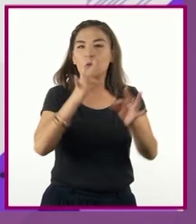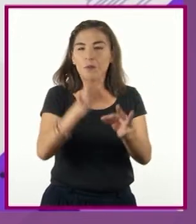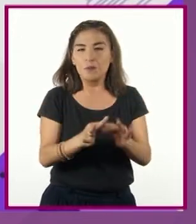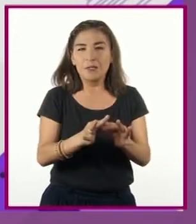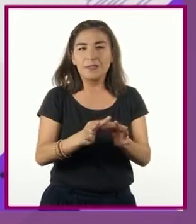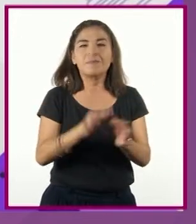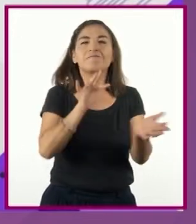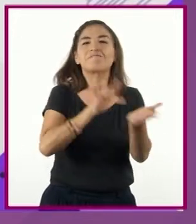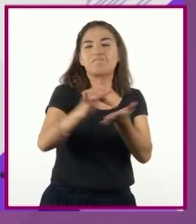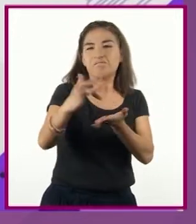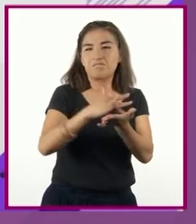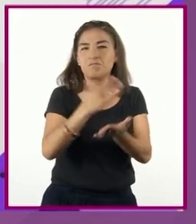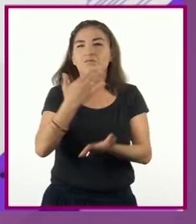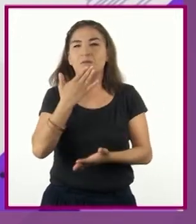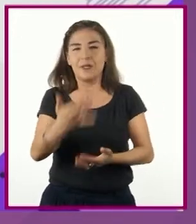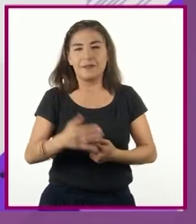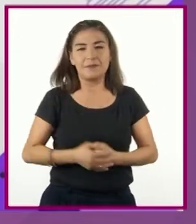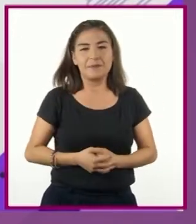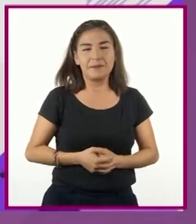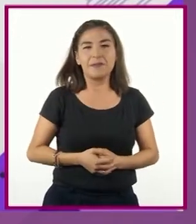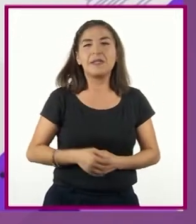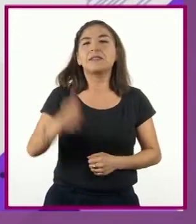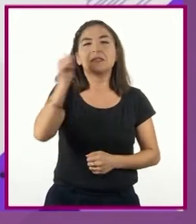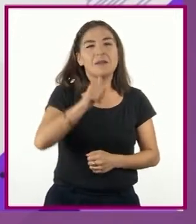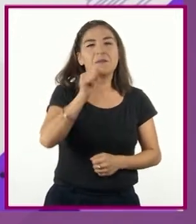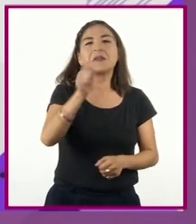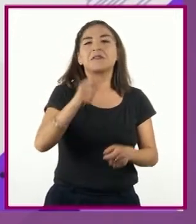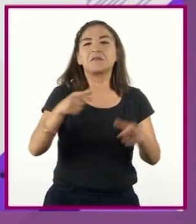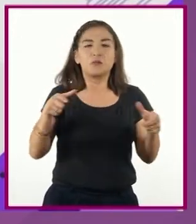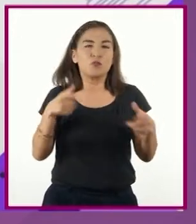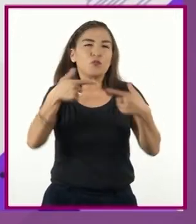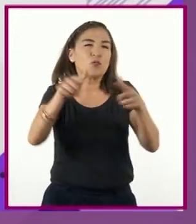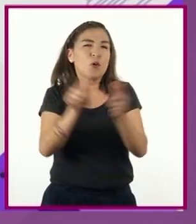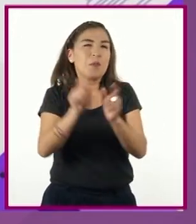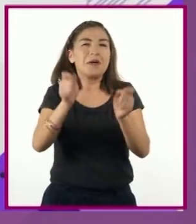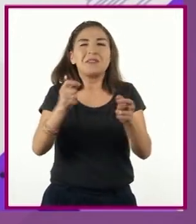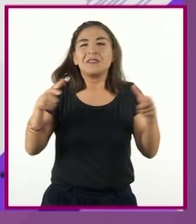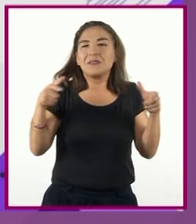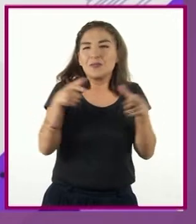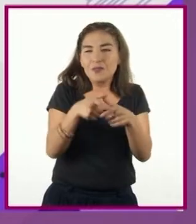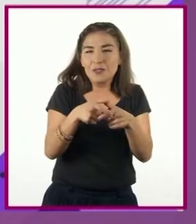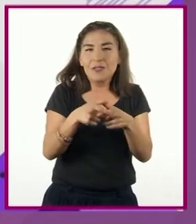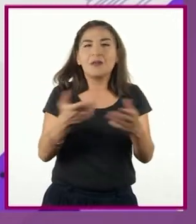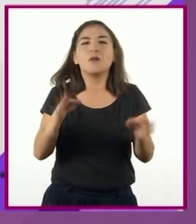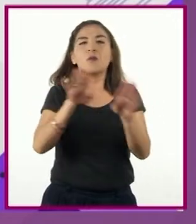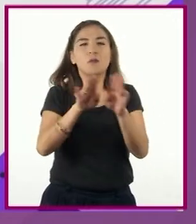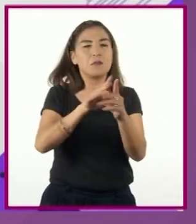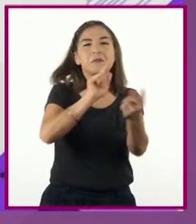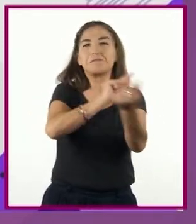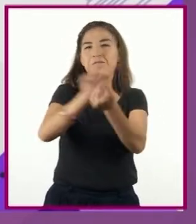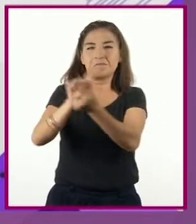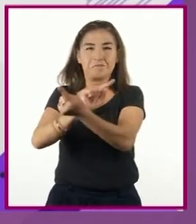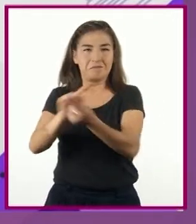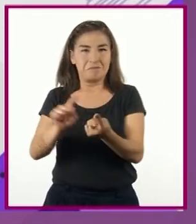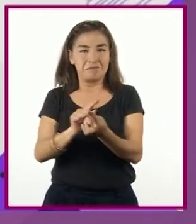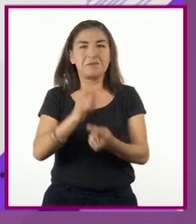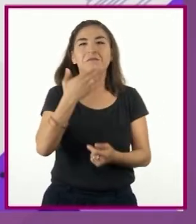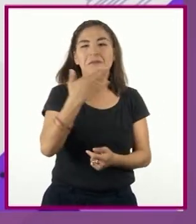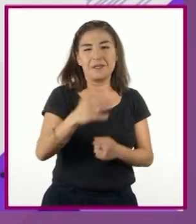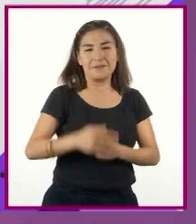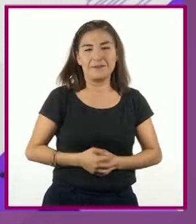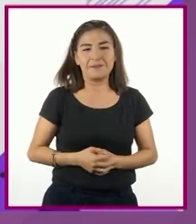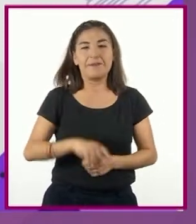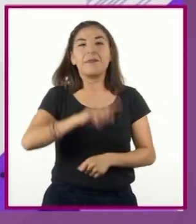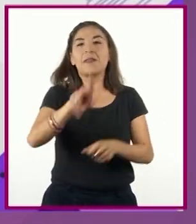la solidaridad. Normalmente son grupos reducidos y la interacción es cara a cara.